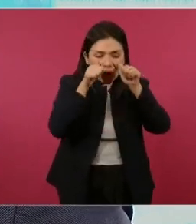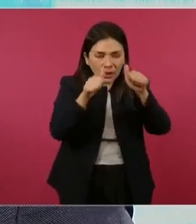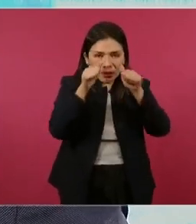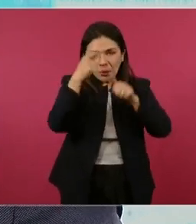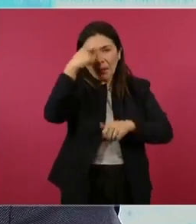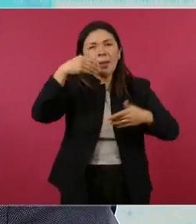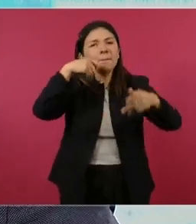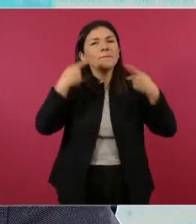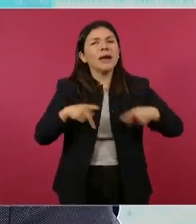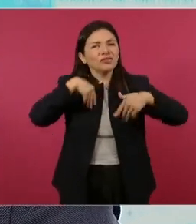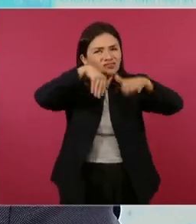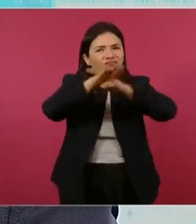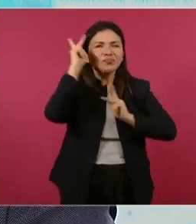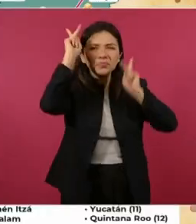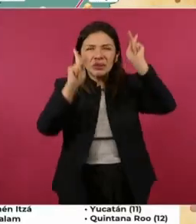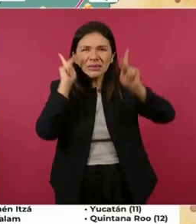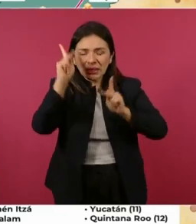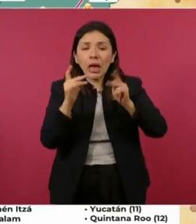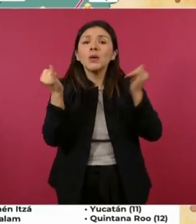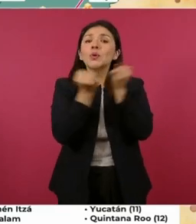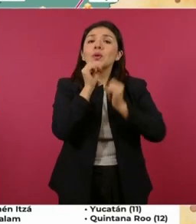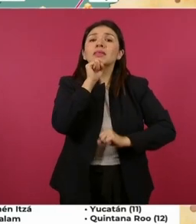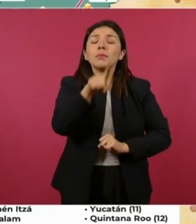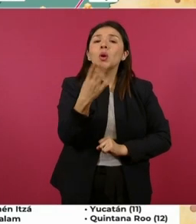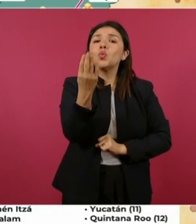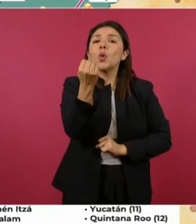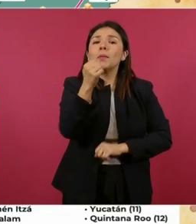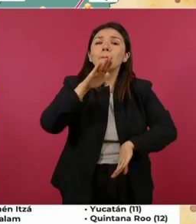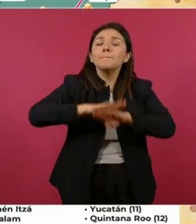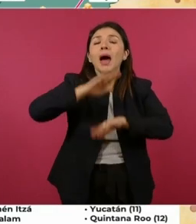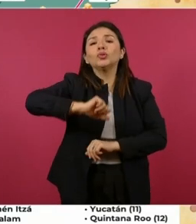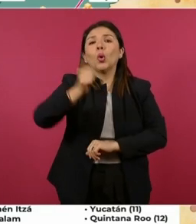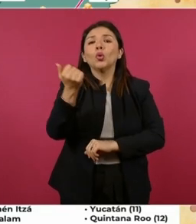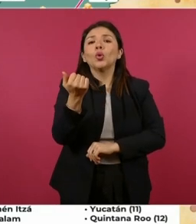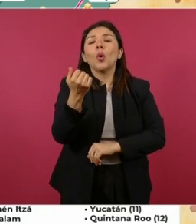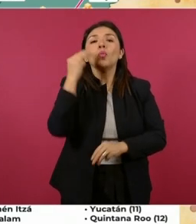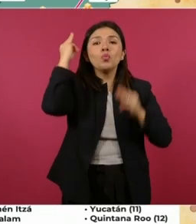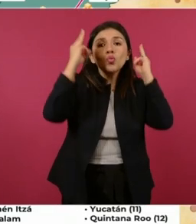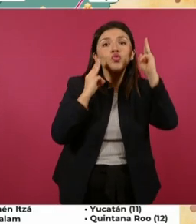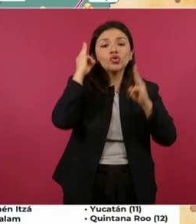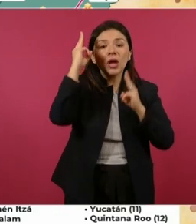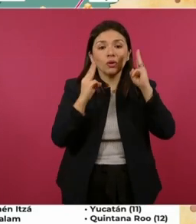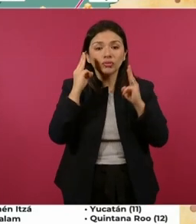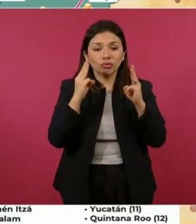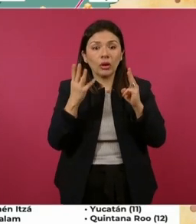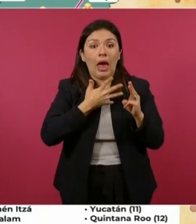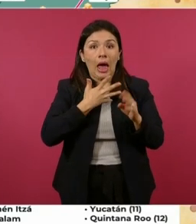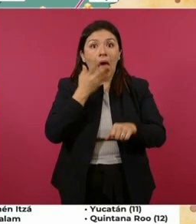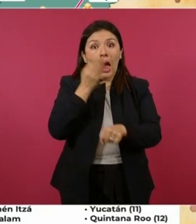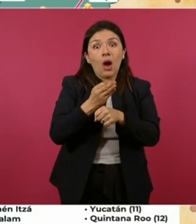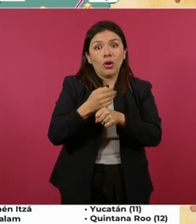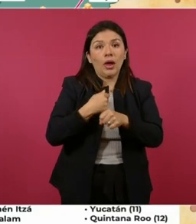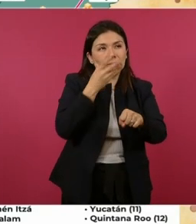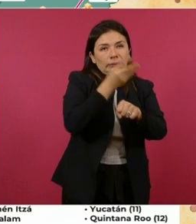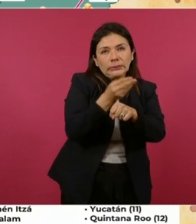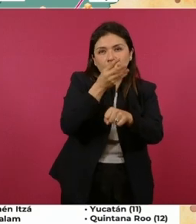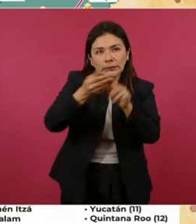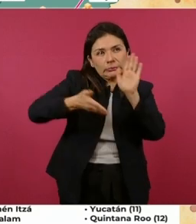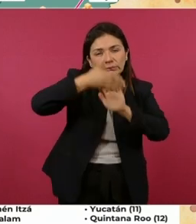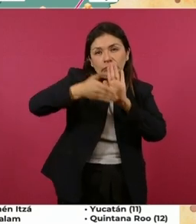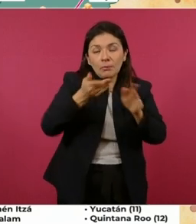visitantes, incluyendo 9 nuevos museos que estamos montando, que